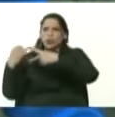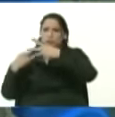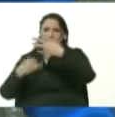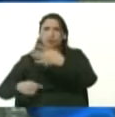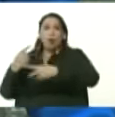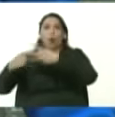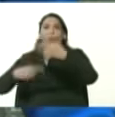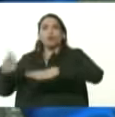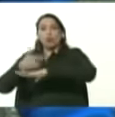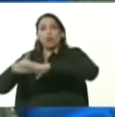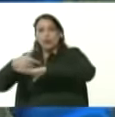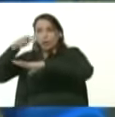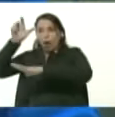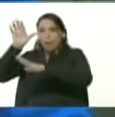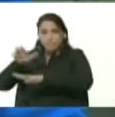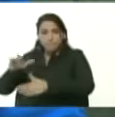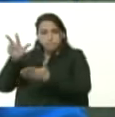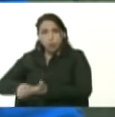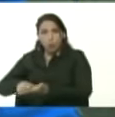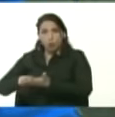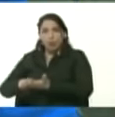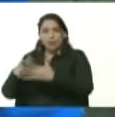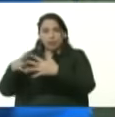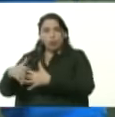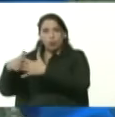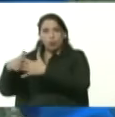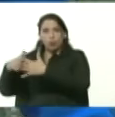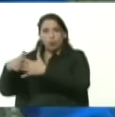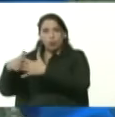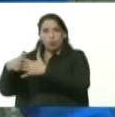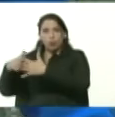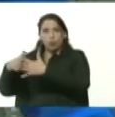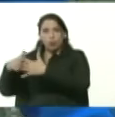otros gobiernos. Vale informar que de todo...